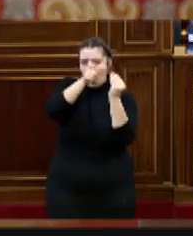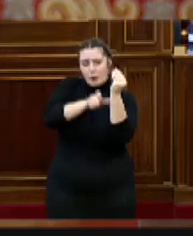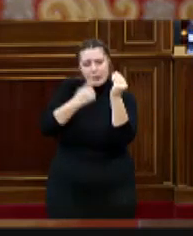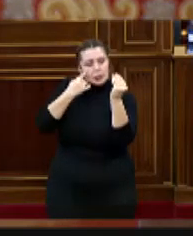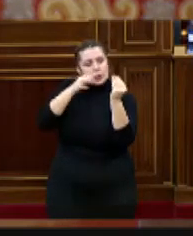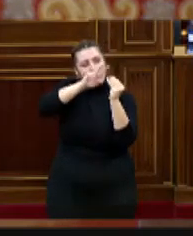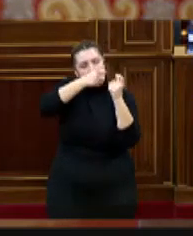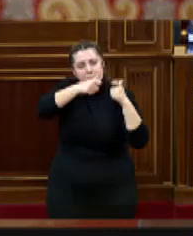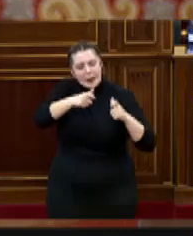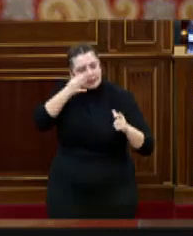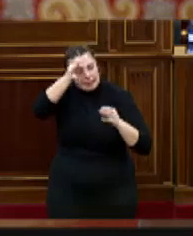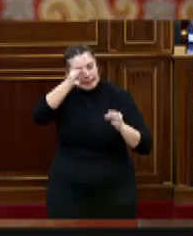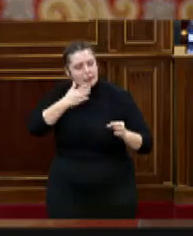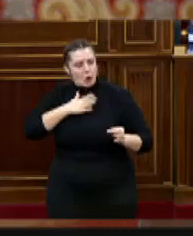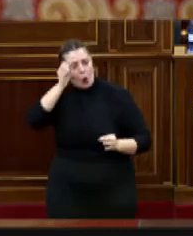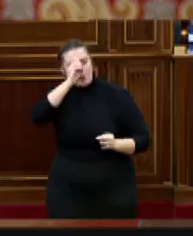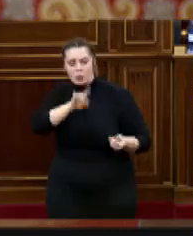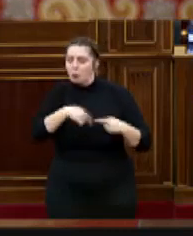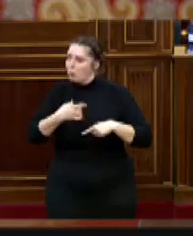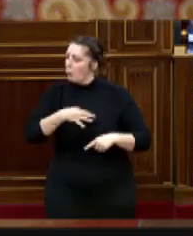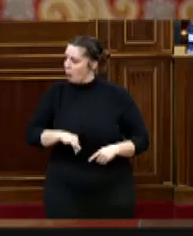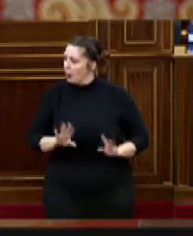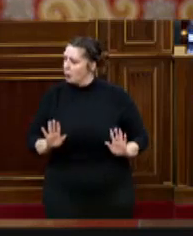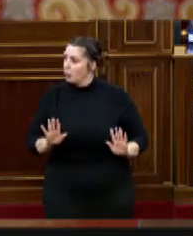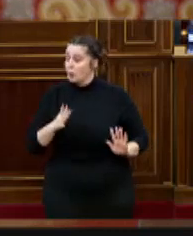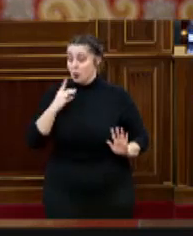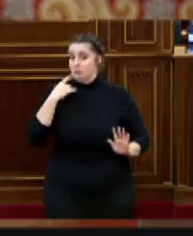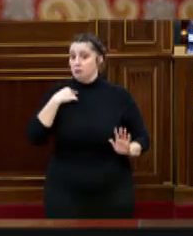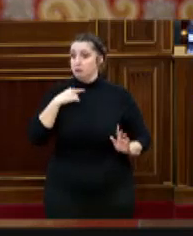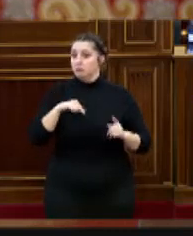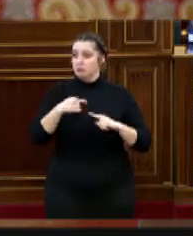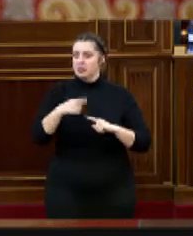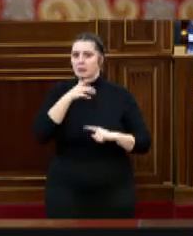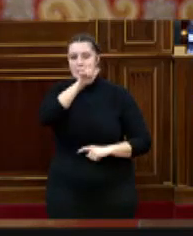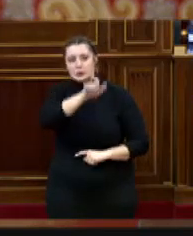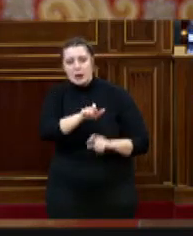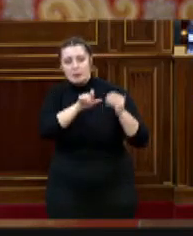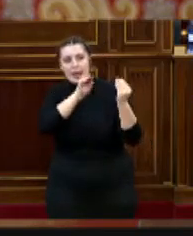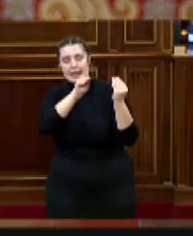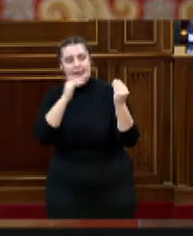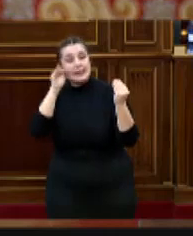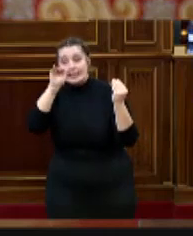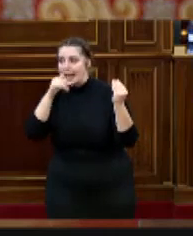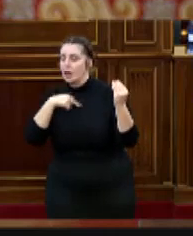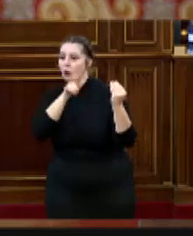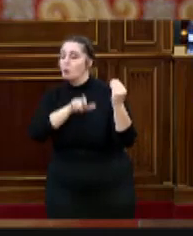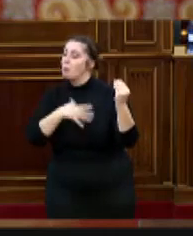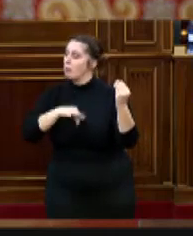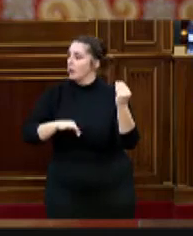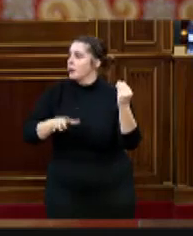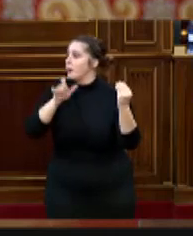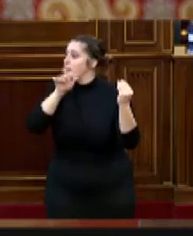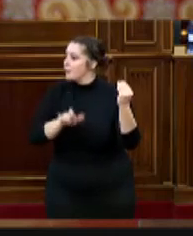contemplado entonces podemos decir que efectivamente pues es extranjero o es una una persona que tiene